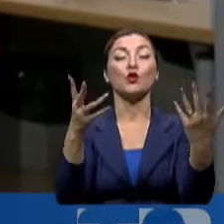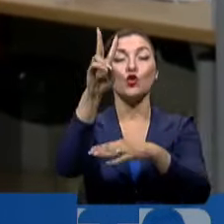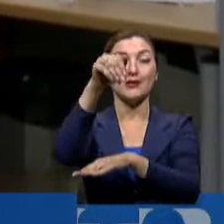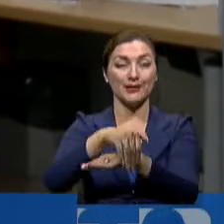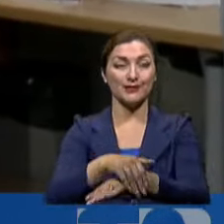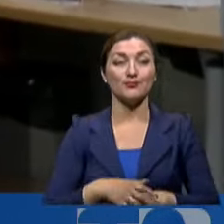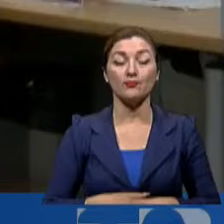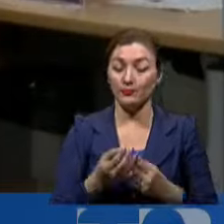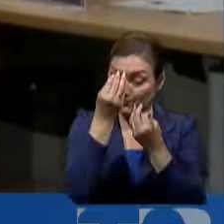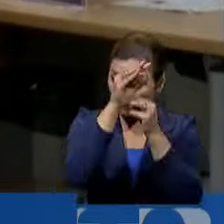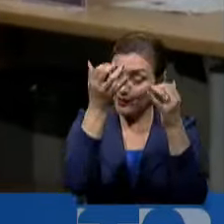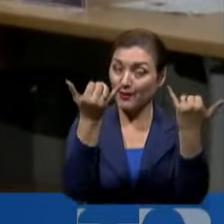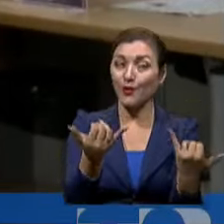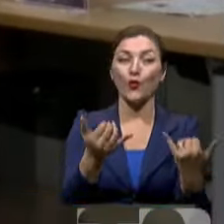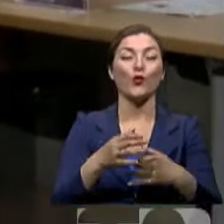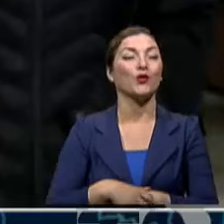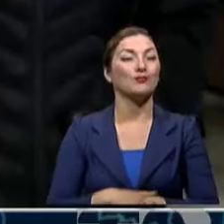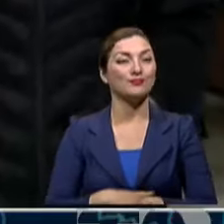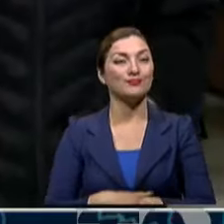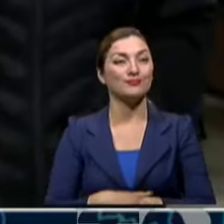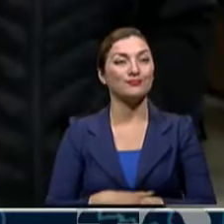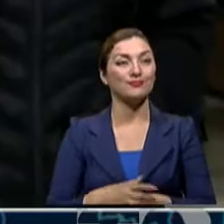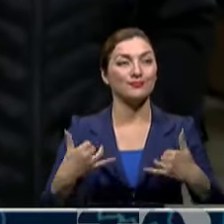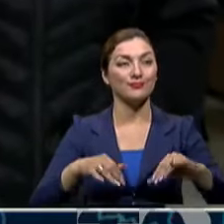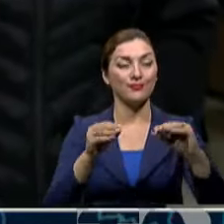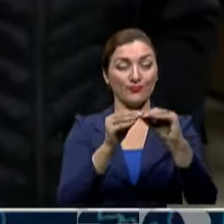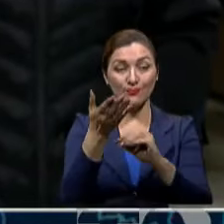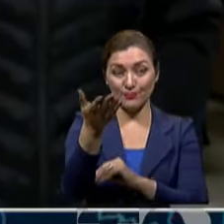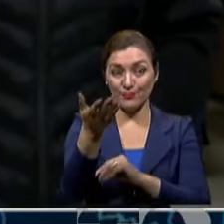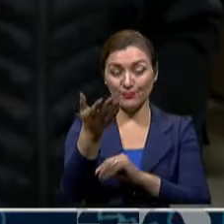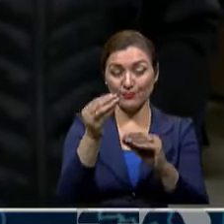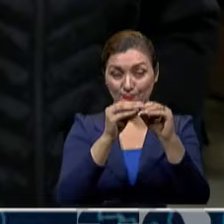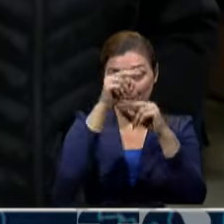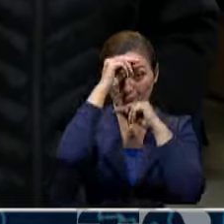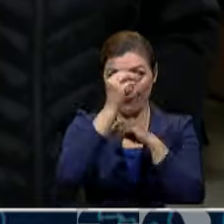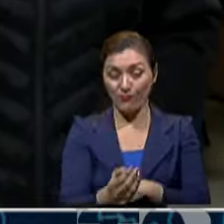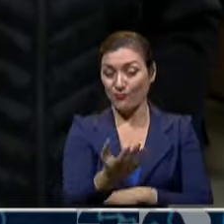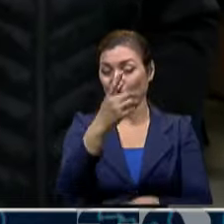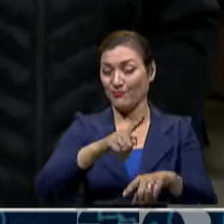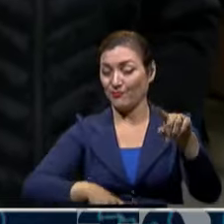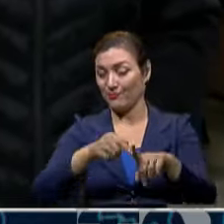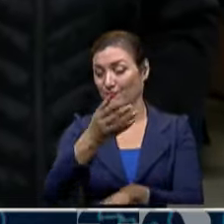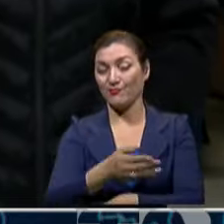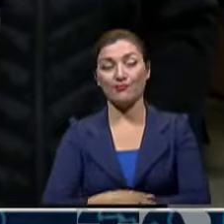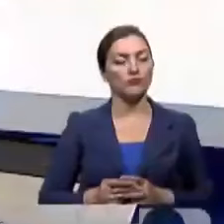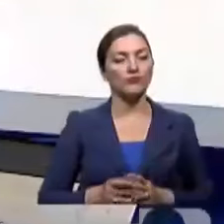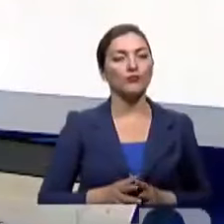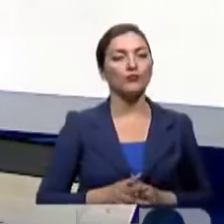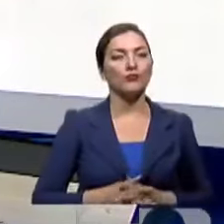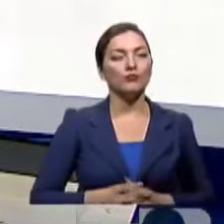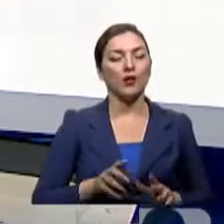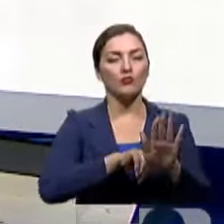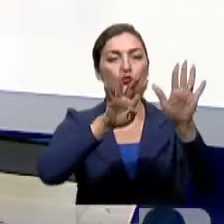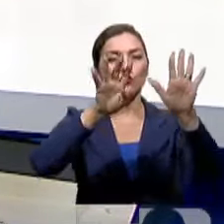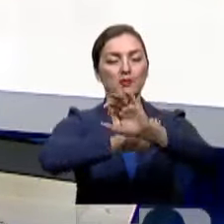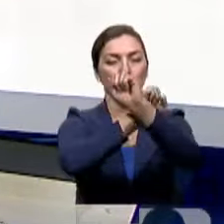2 de la tarde. Esa es la información que les tenemos a esta hora. Regreso estudio con ustedes, compañeras, que nos tienen más noticias. Amigos, muy buenos días. 9